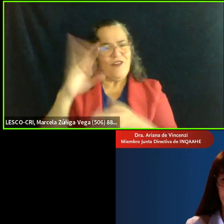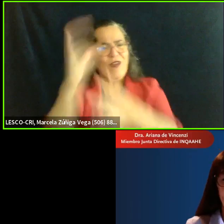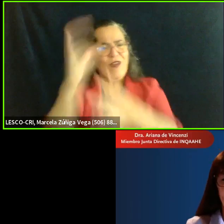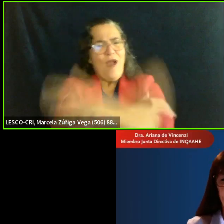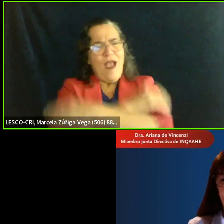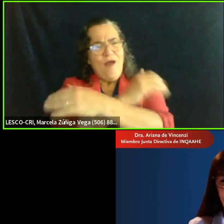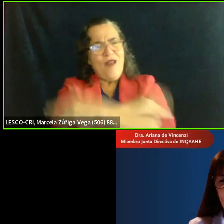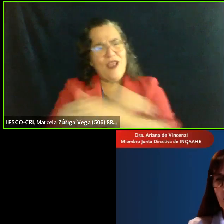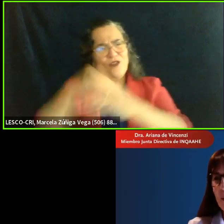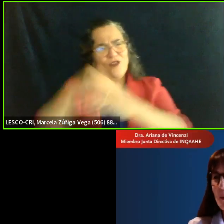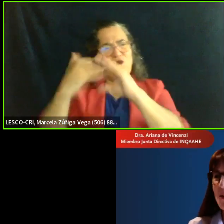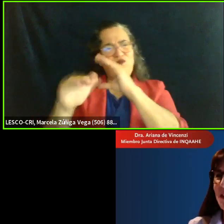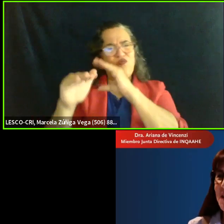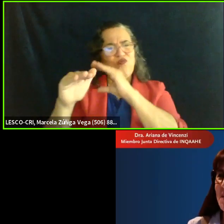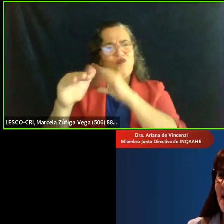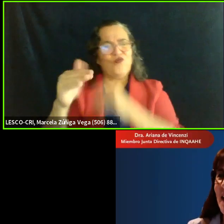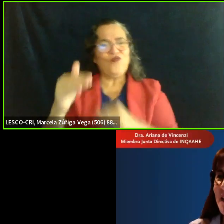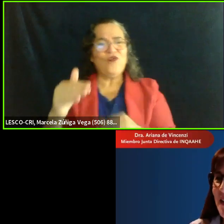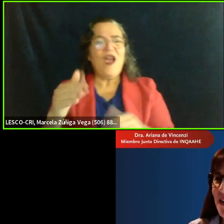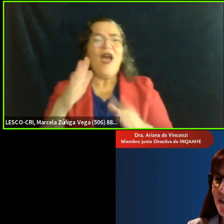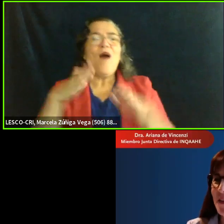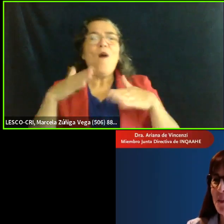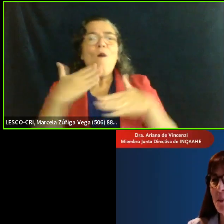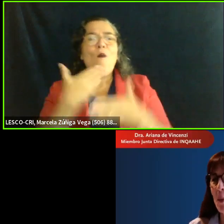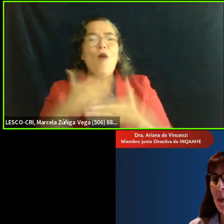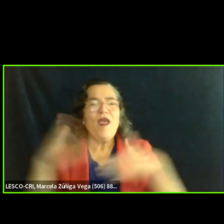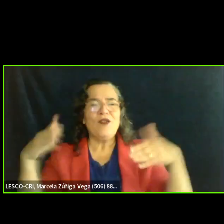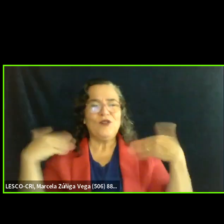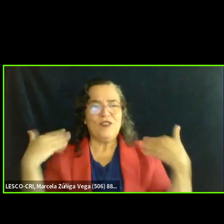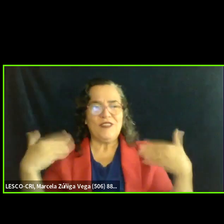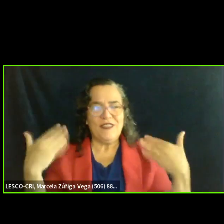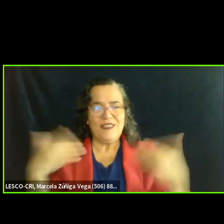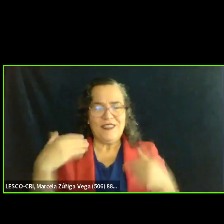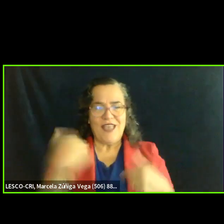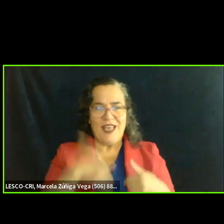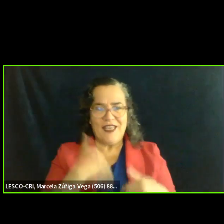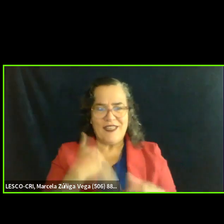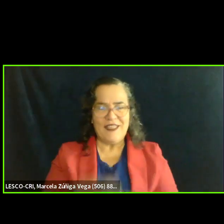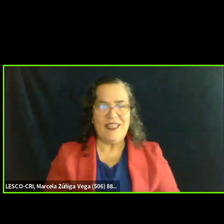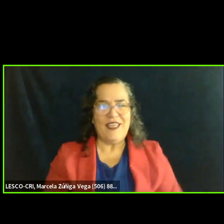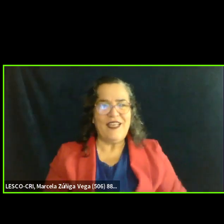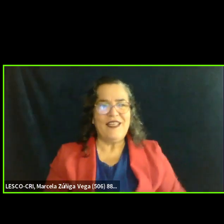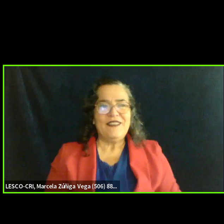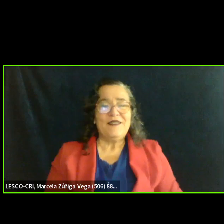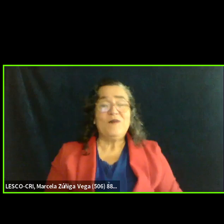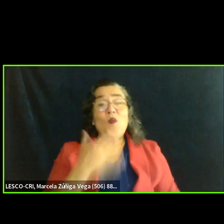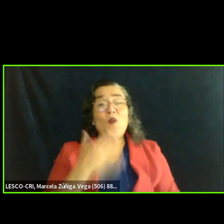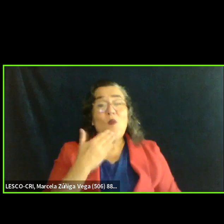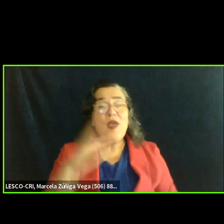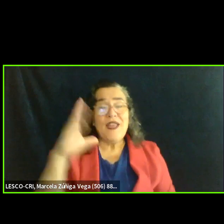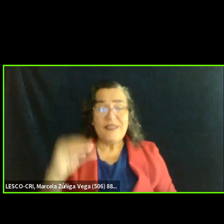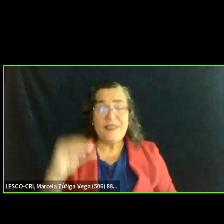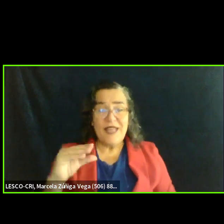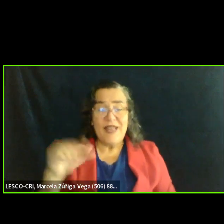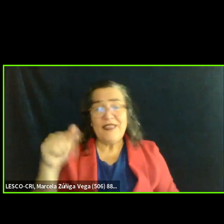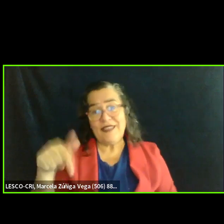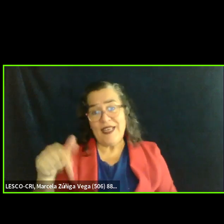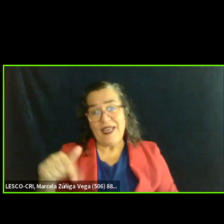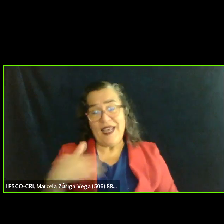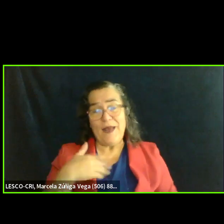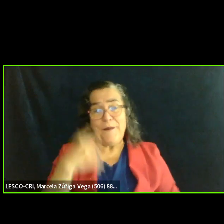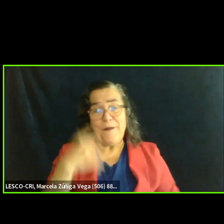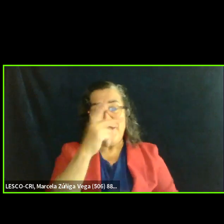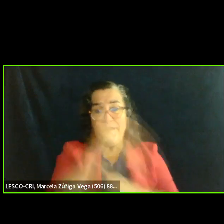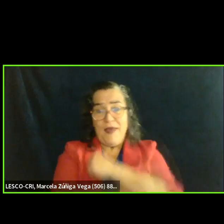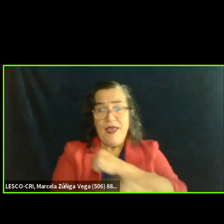escuchamos. Bueno, muchísimas gracias. Buen día a todos ustedes. Buenas tardes acá para mi país.